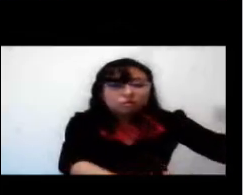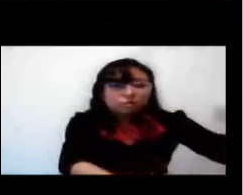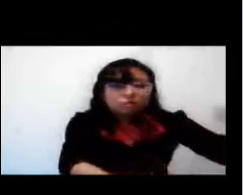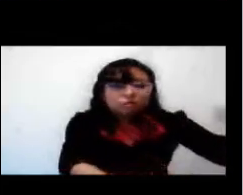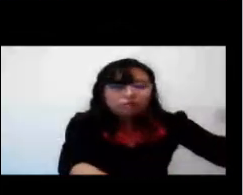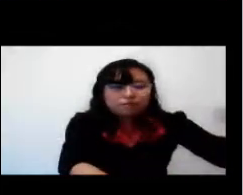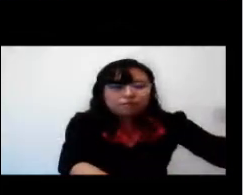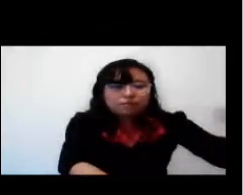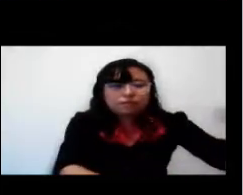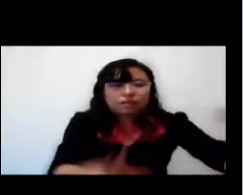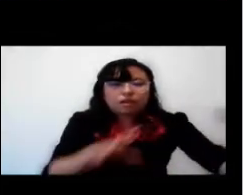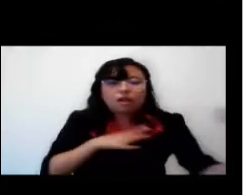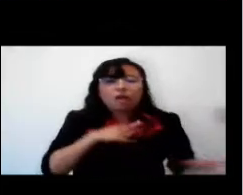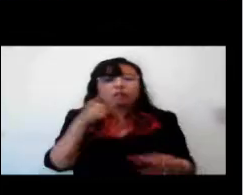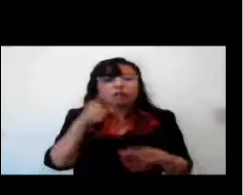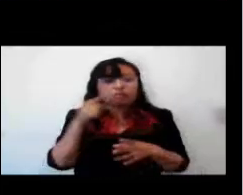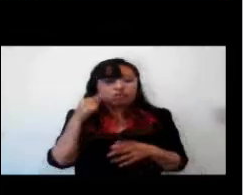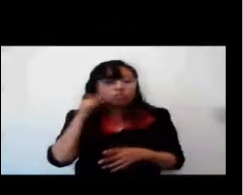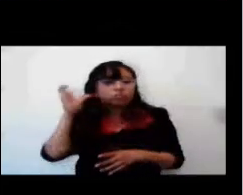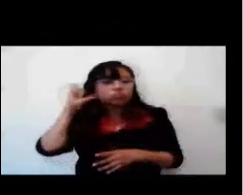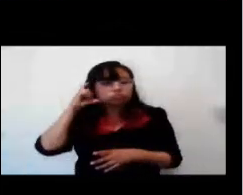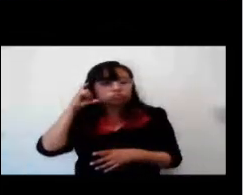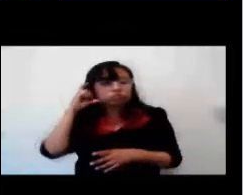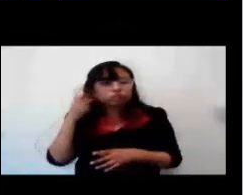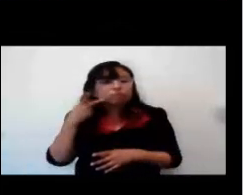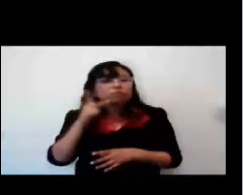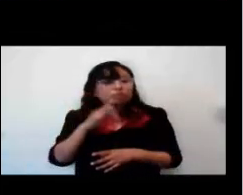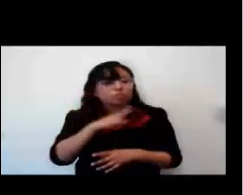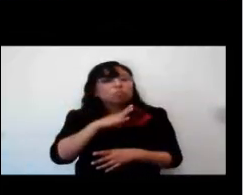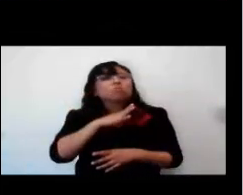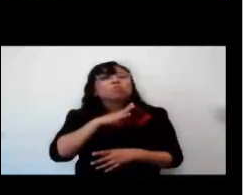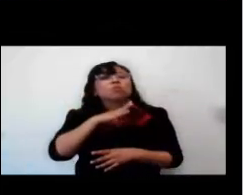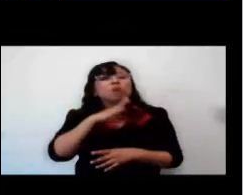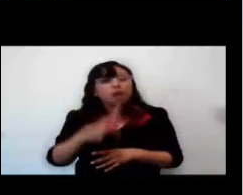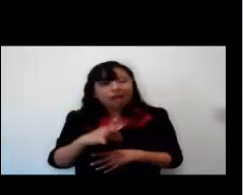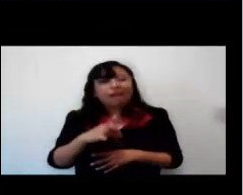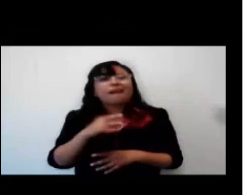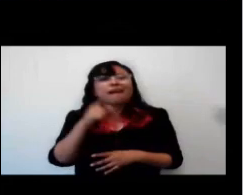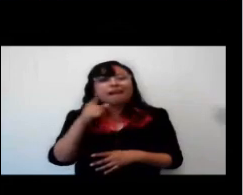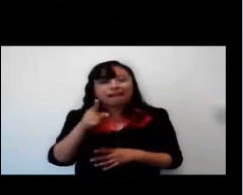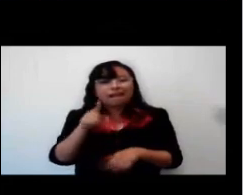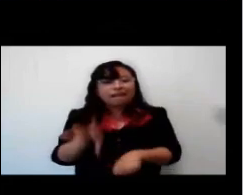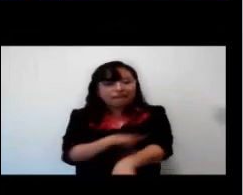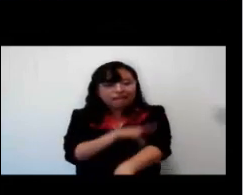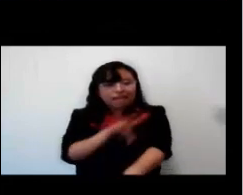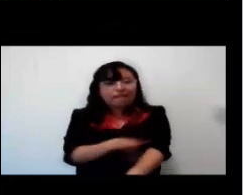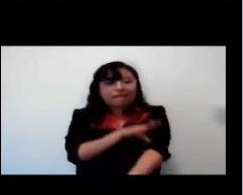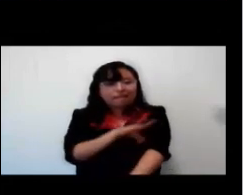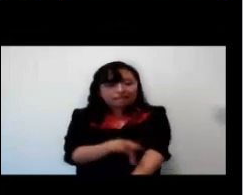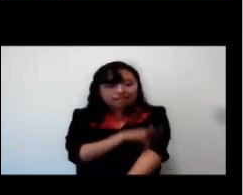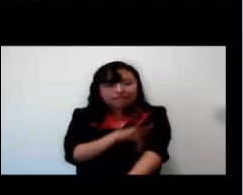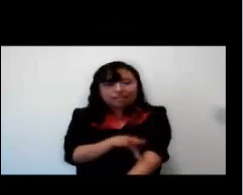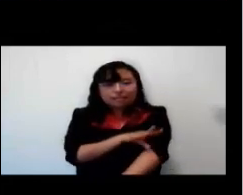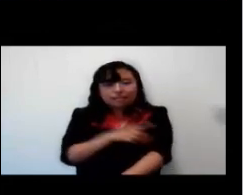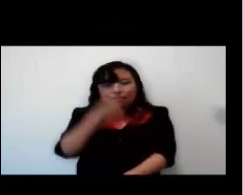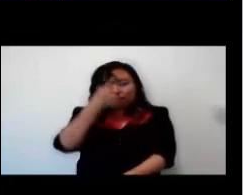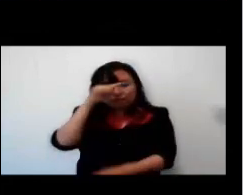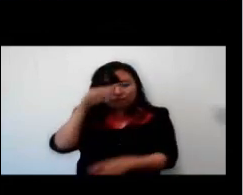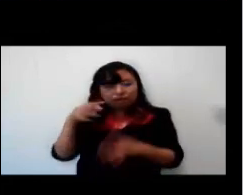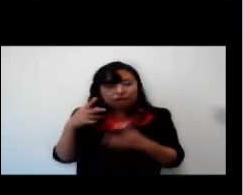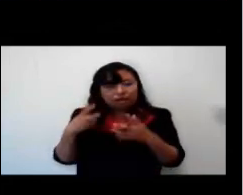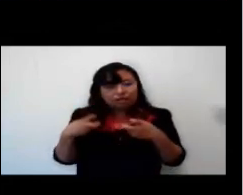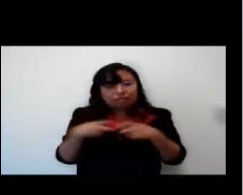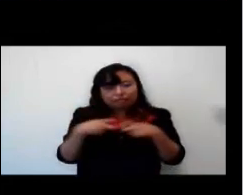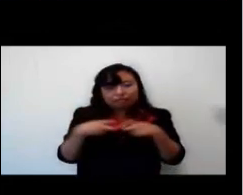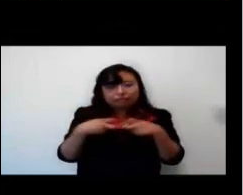Y entonces estamos estimulando de manera eléctrica directamente al nervio para que el nervio